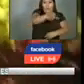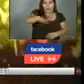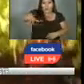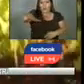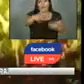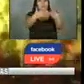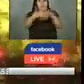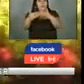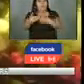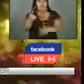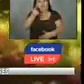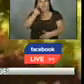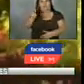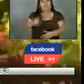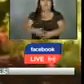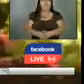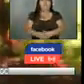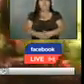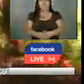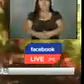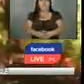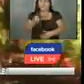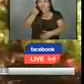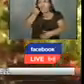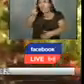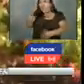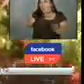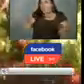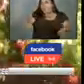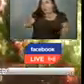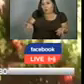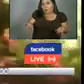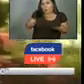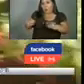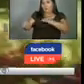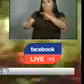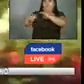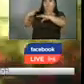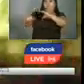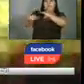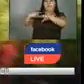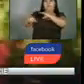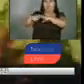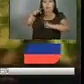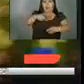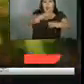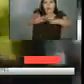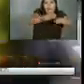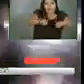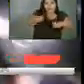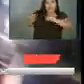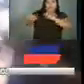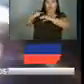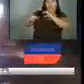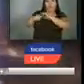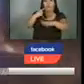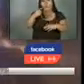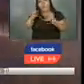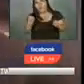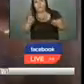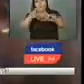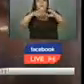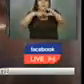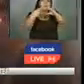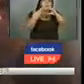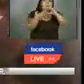del territorio salvadoreño, como vemos en pantalla. Y ahí las imágenes, las primeras que están llegando a nuestra sala de redacción y sobre todo en diferentes cuentas en redes sociales